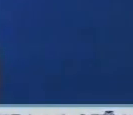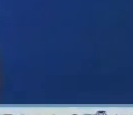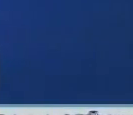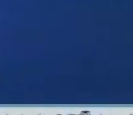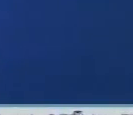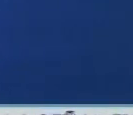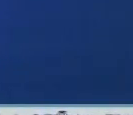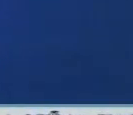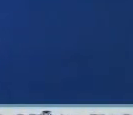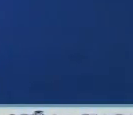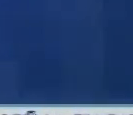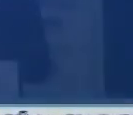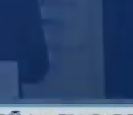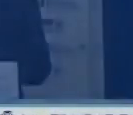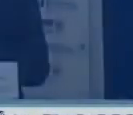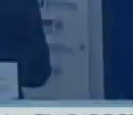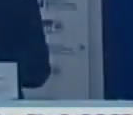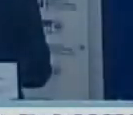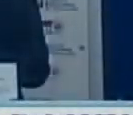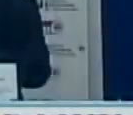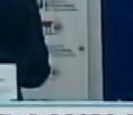Tecnología.